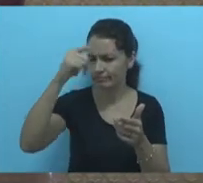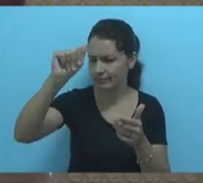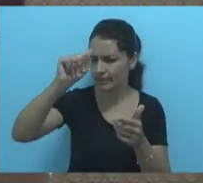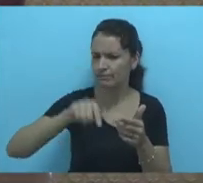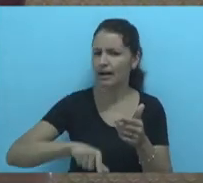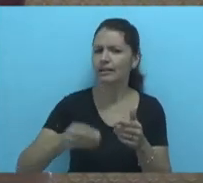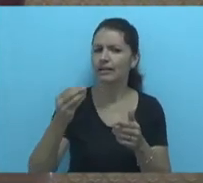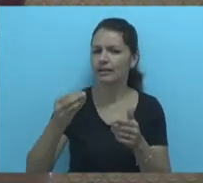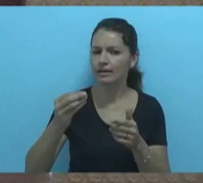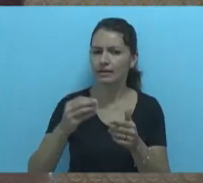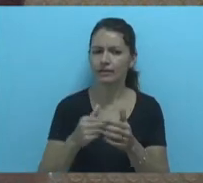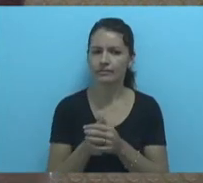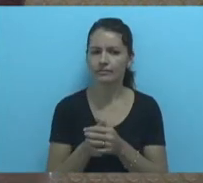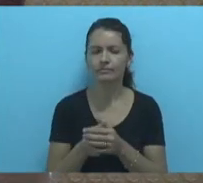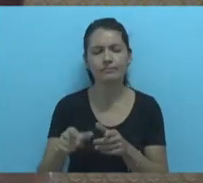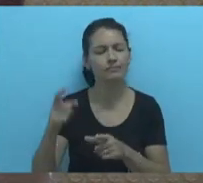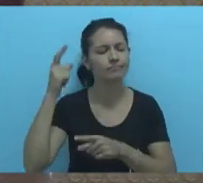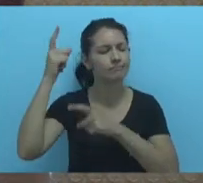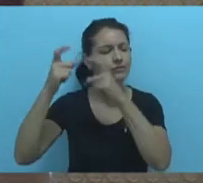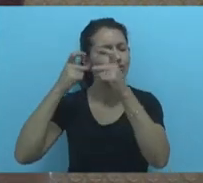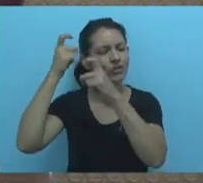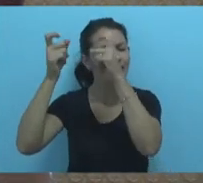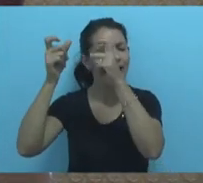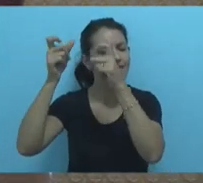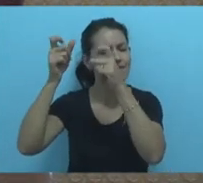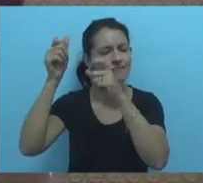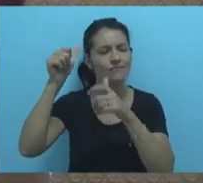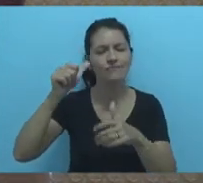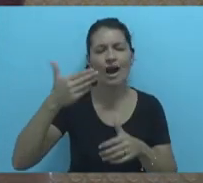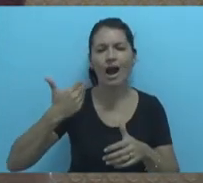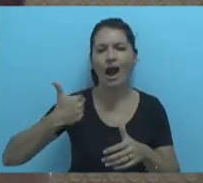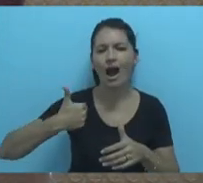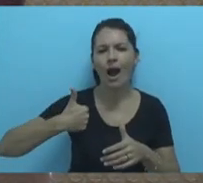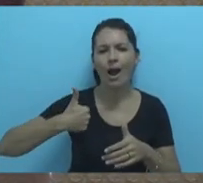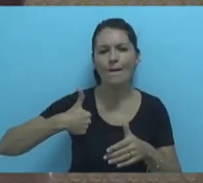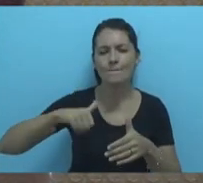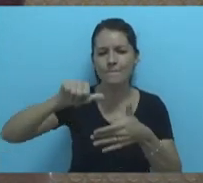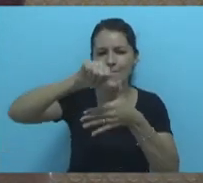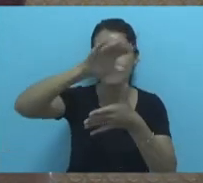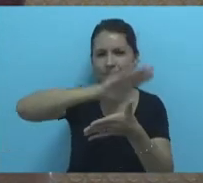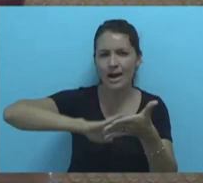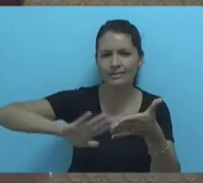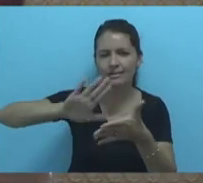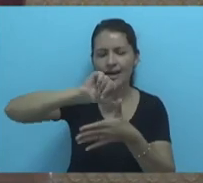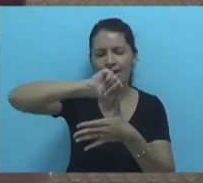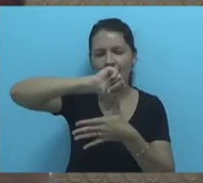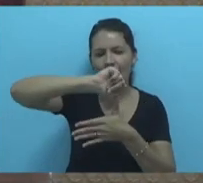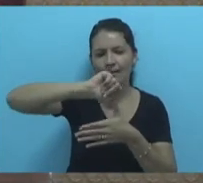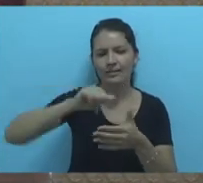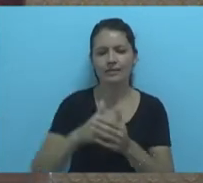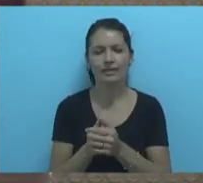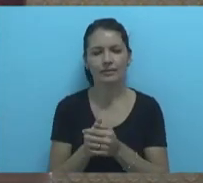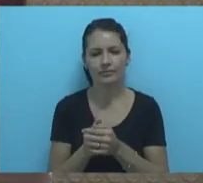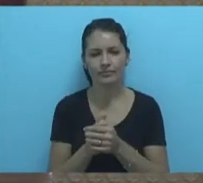1778? Soñaba con la patria grande. Cuando en 1820 quiso regresar de Chile a Buenos Aires para